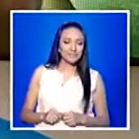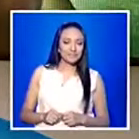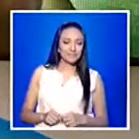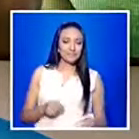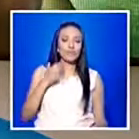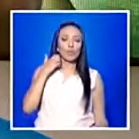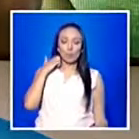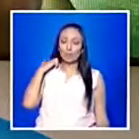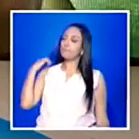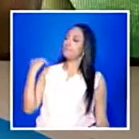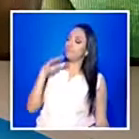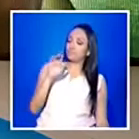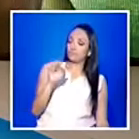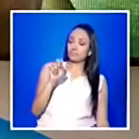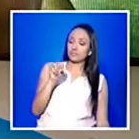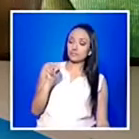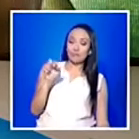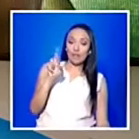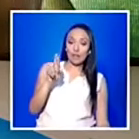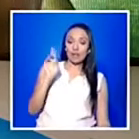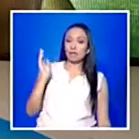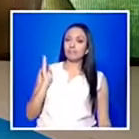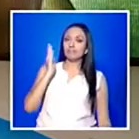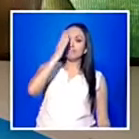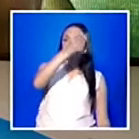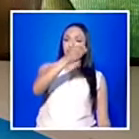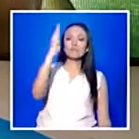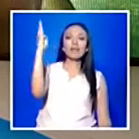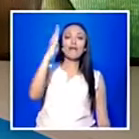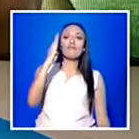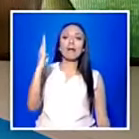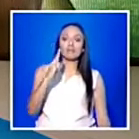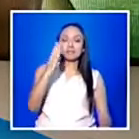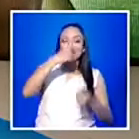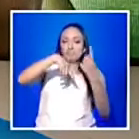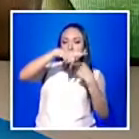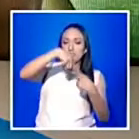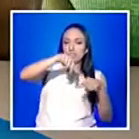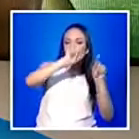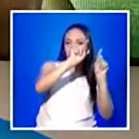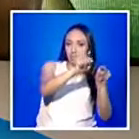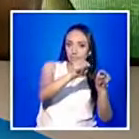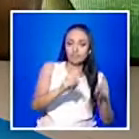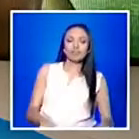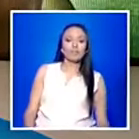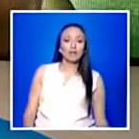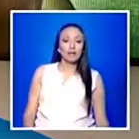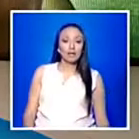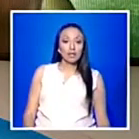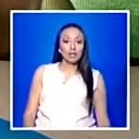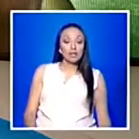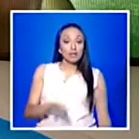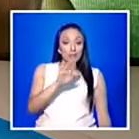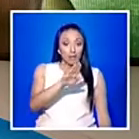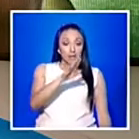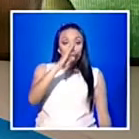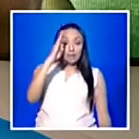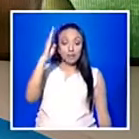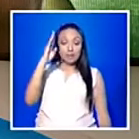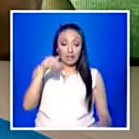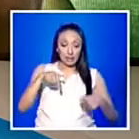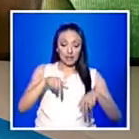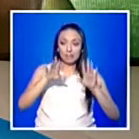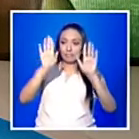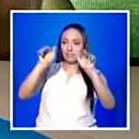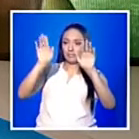Jenner Valencia regresó a su club, el Inter de Porto Alegre, en Brasil. El goleador fue ovacionado por la hinchada que lo despidió en